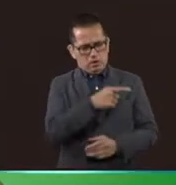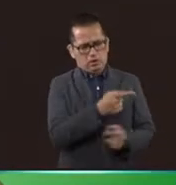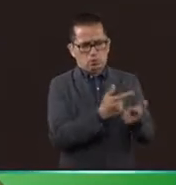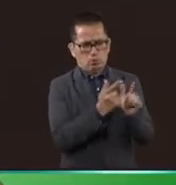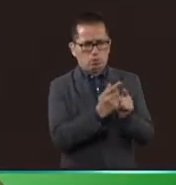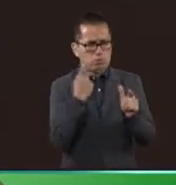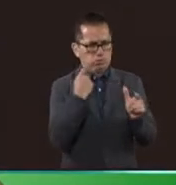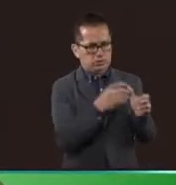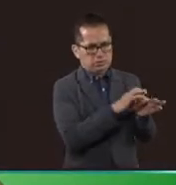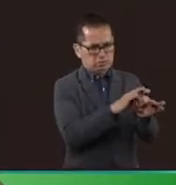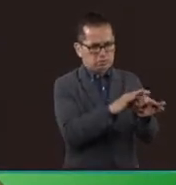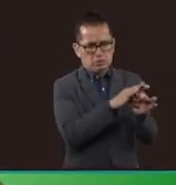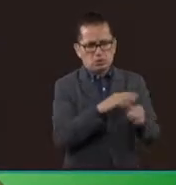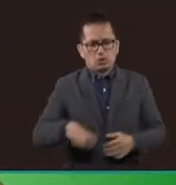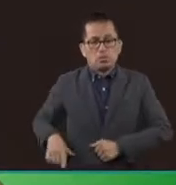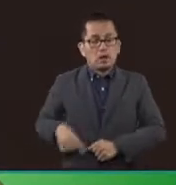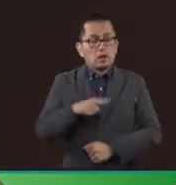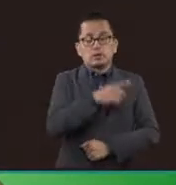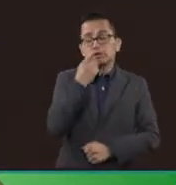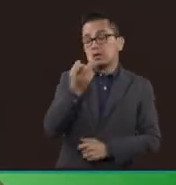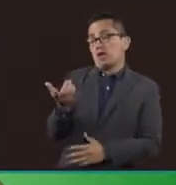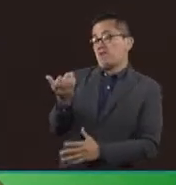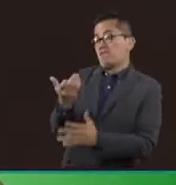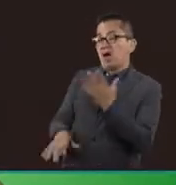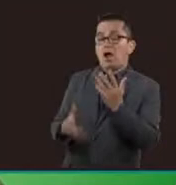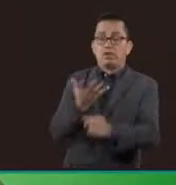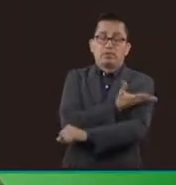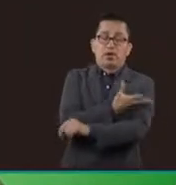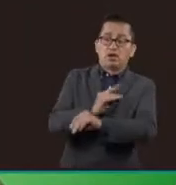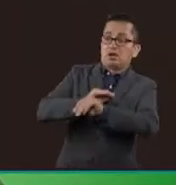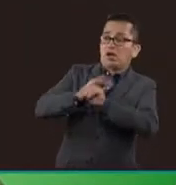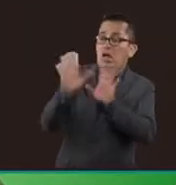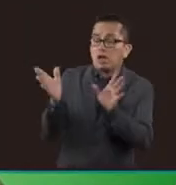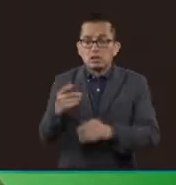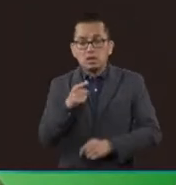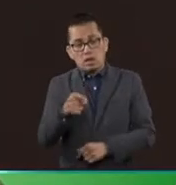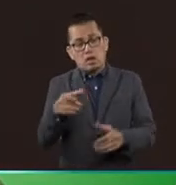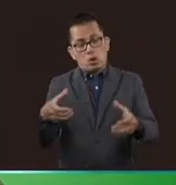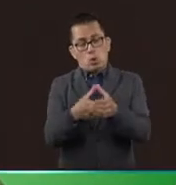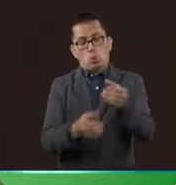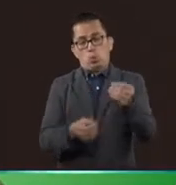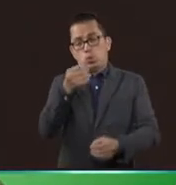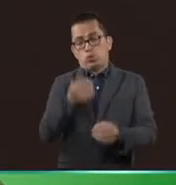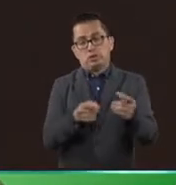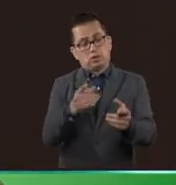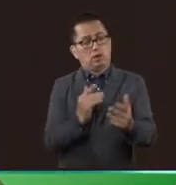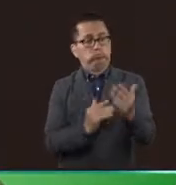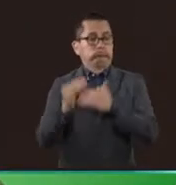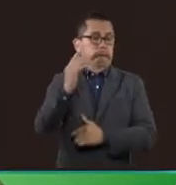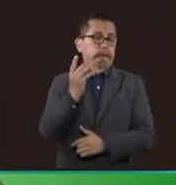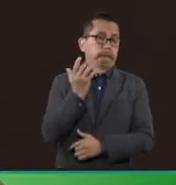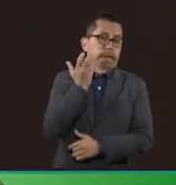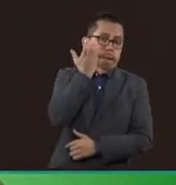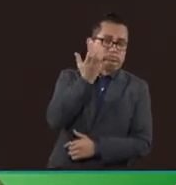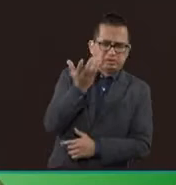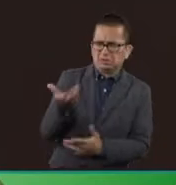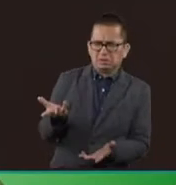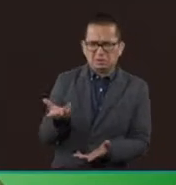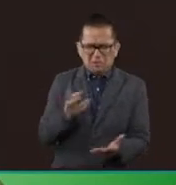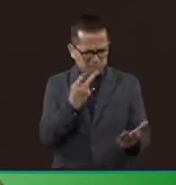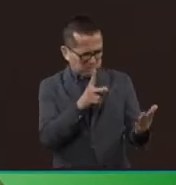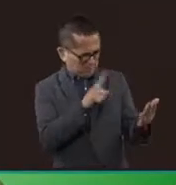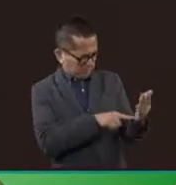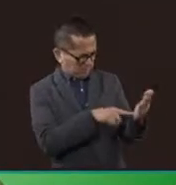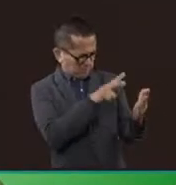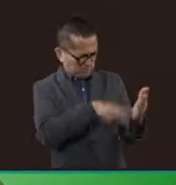habla de la falta de transparencia y el exceso en el poder judicial cuando en su propia reforma no